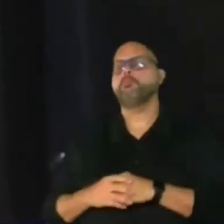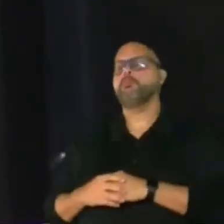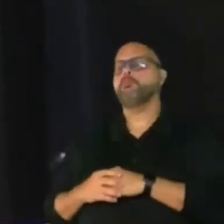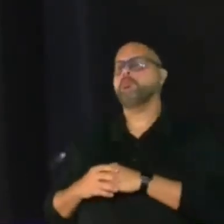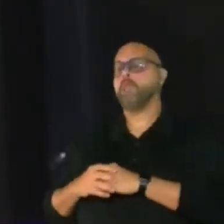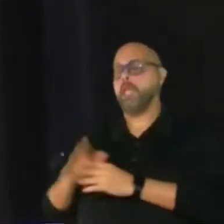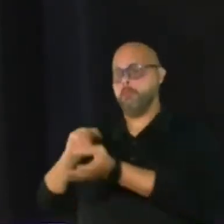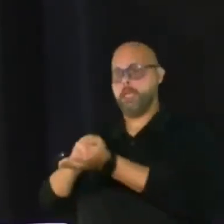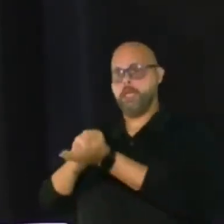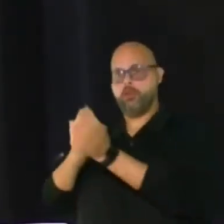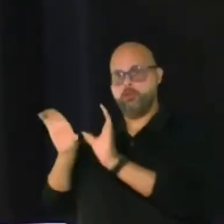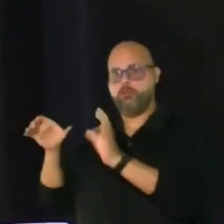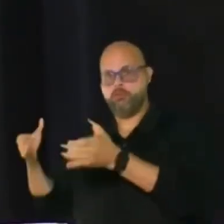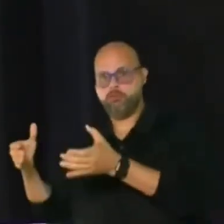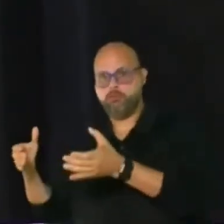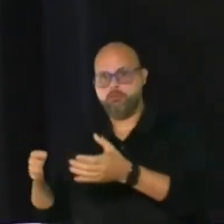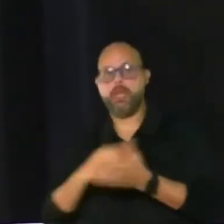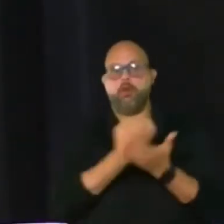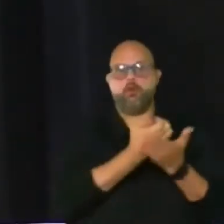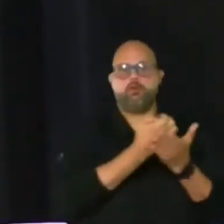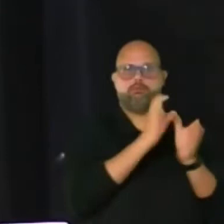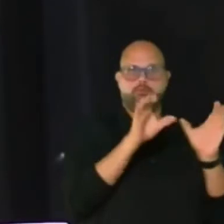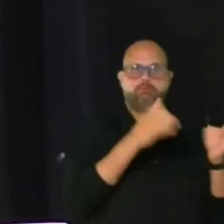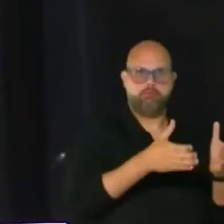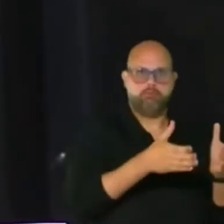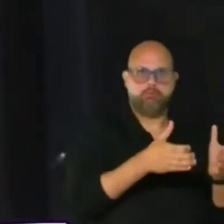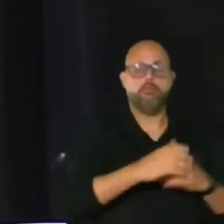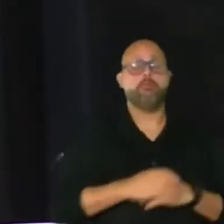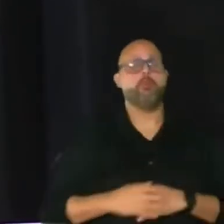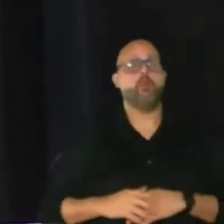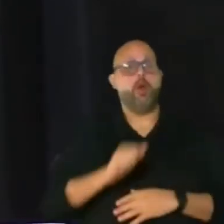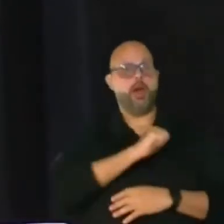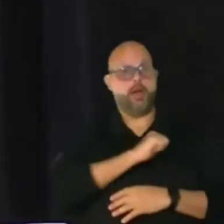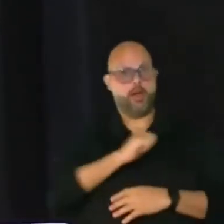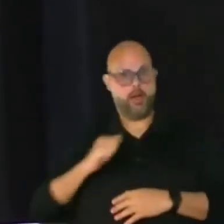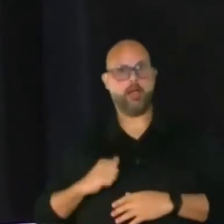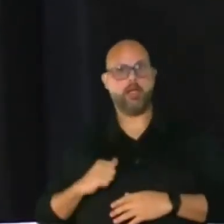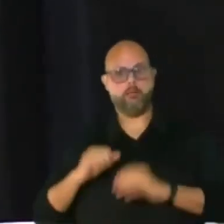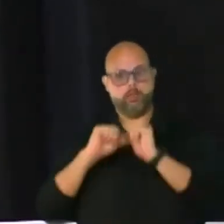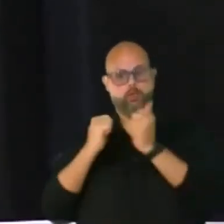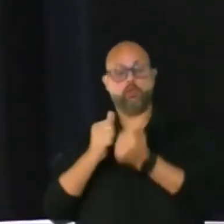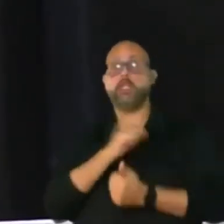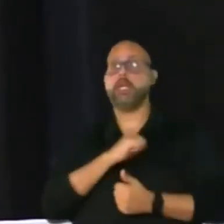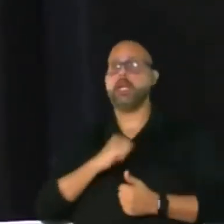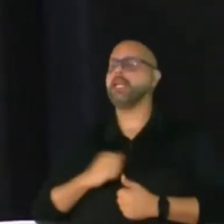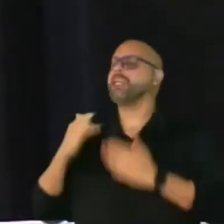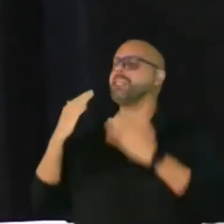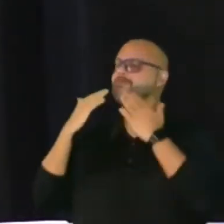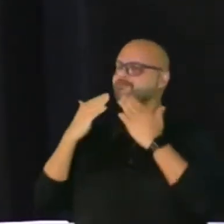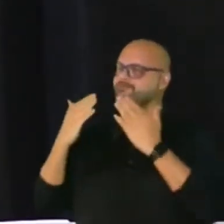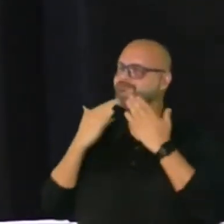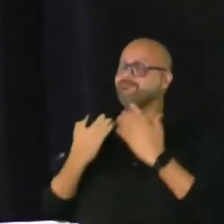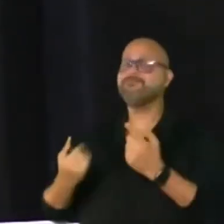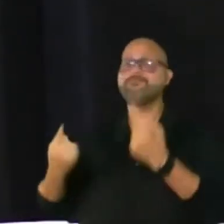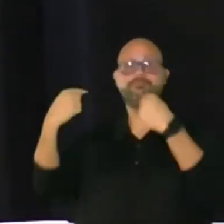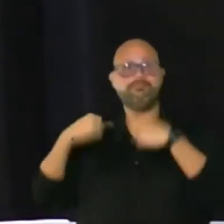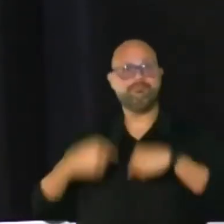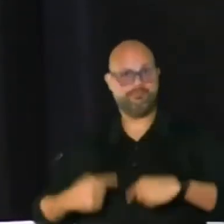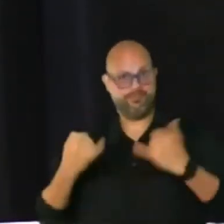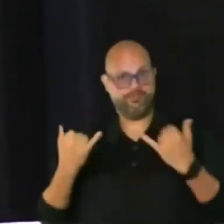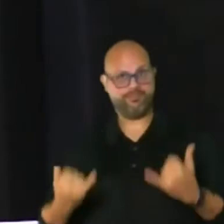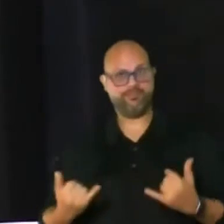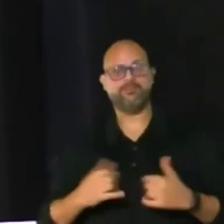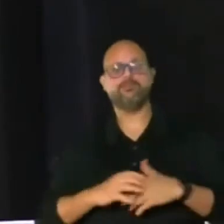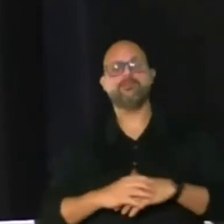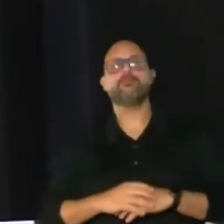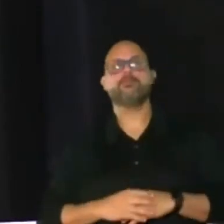de dialogar con los presidentes de la Federación de Alcaldes y de la Asociación de Alcaldes, que agradecemos su presencia en la tarde de hoy,